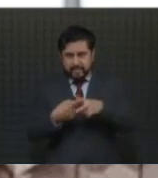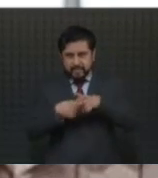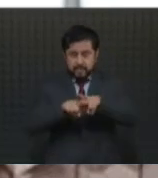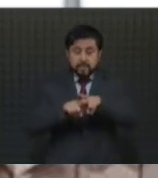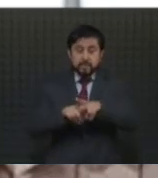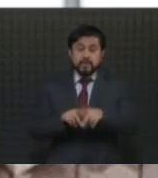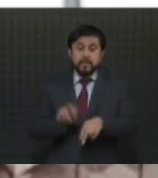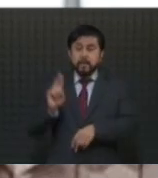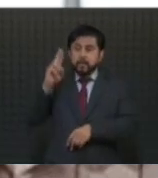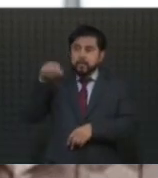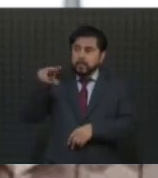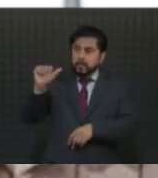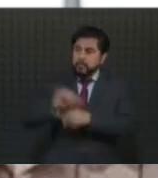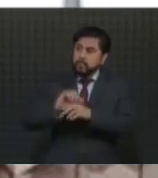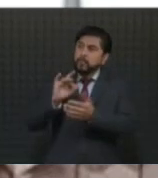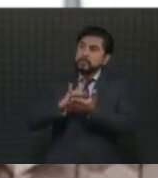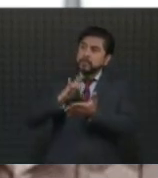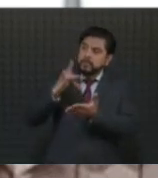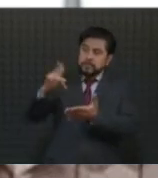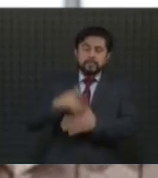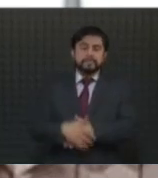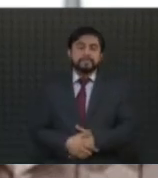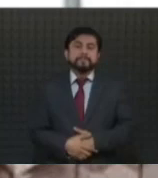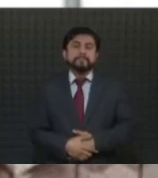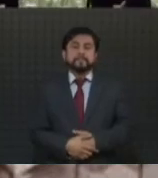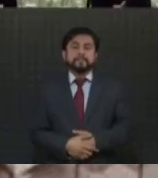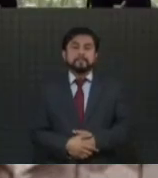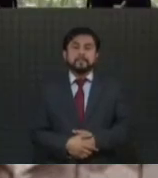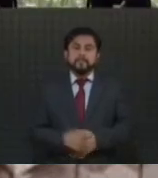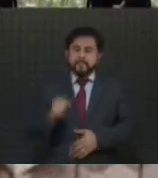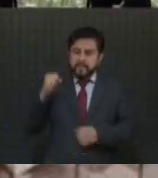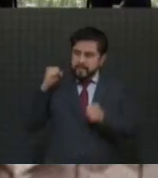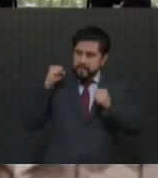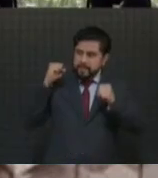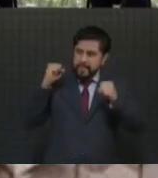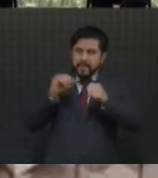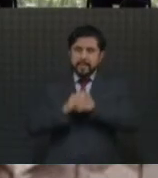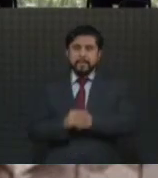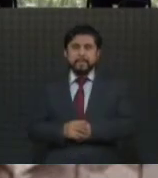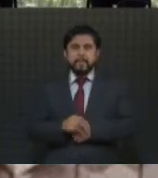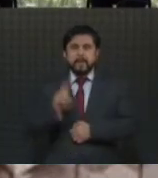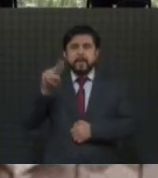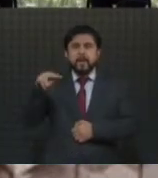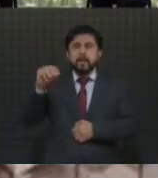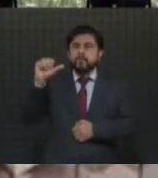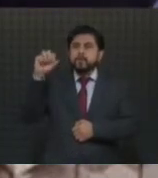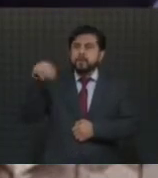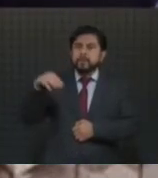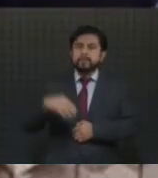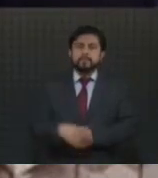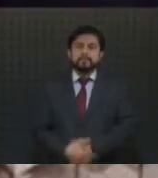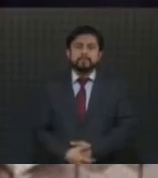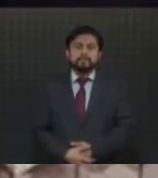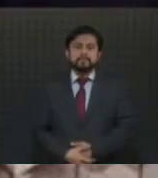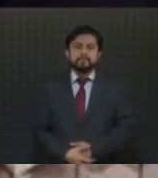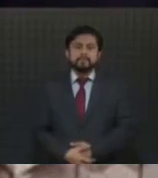Nación. Así que muchas gracias. Arriba la UNAM. Goya.